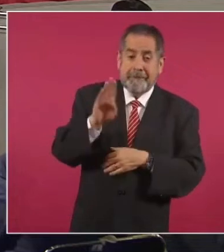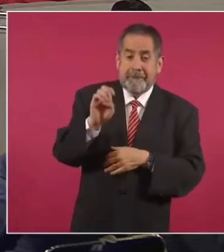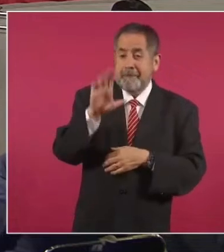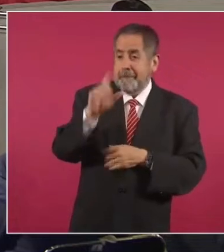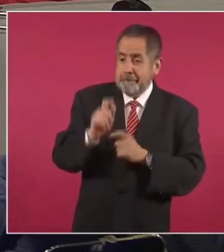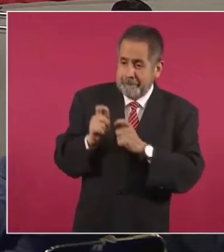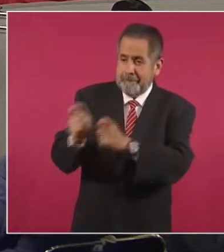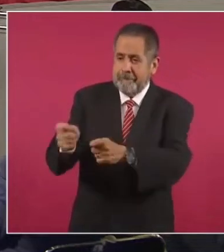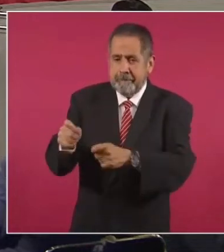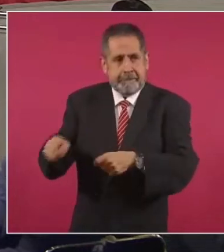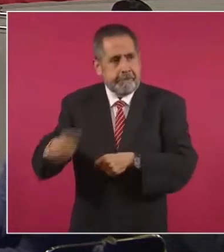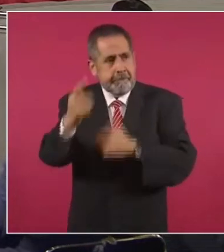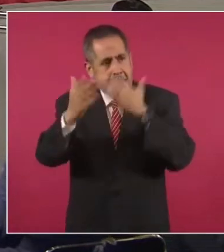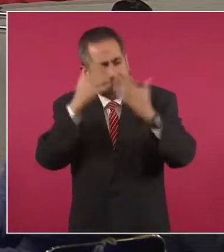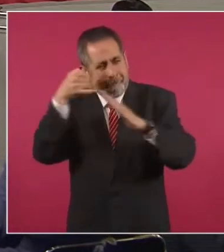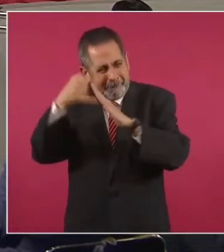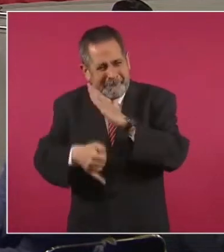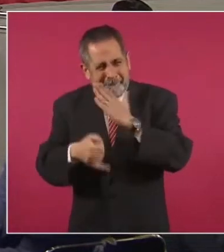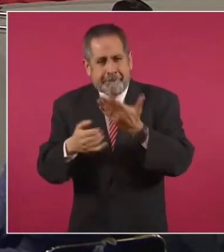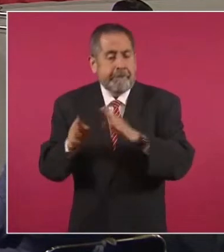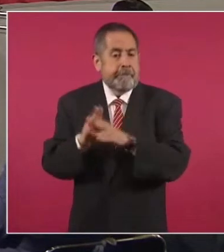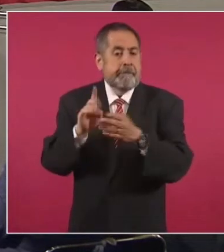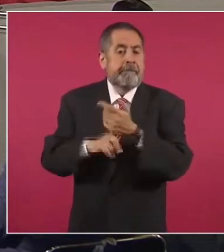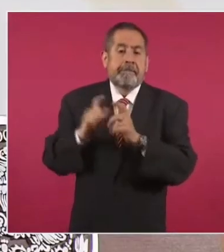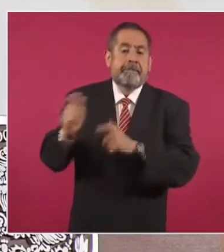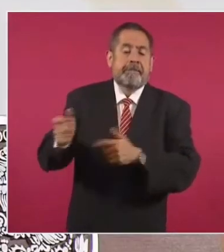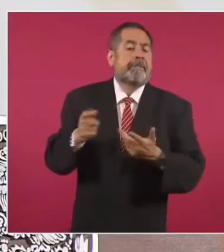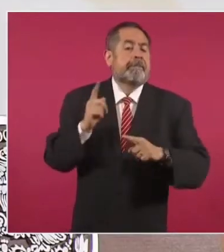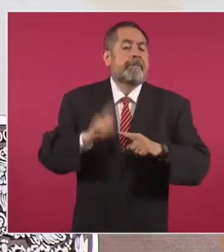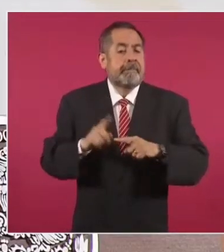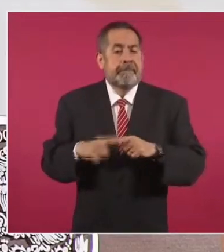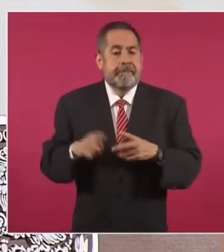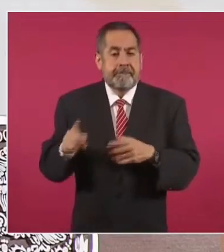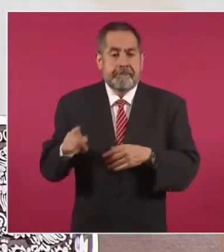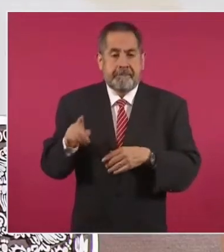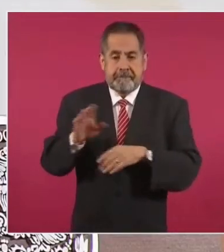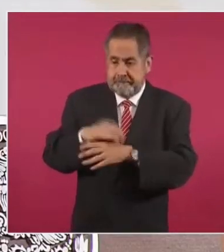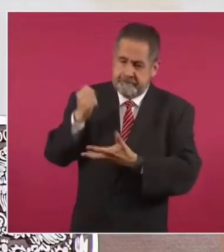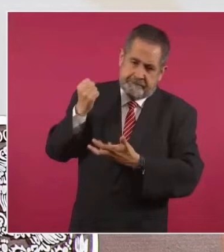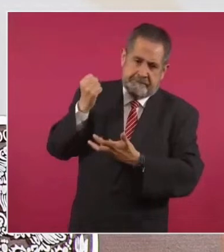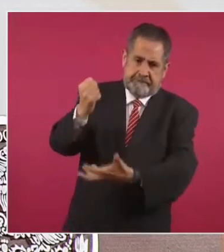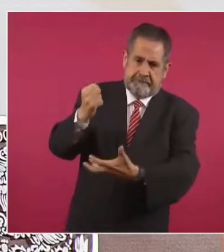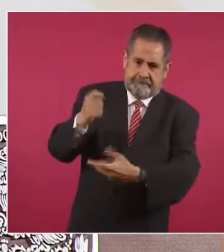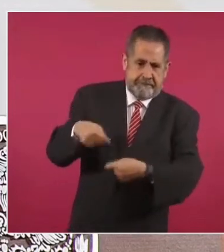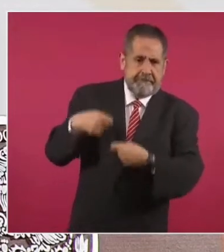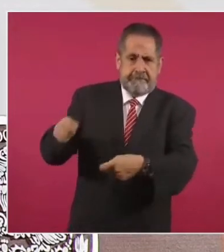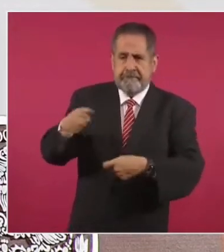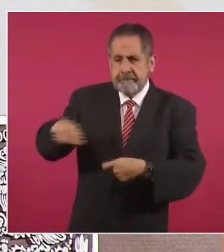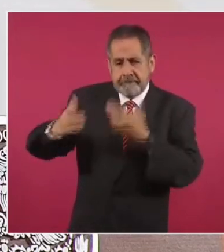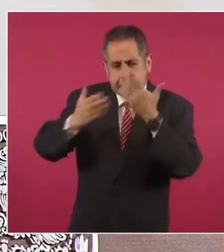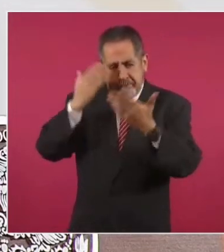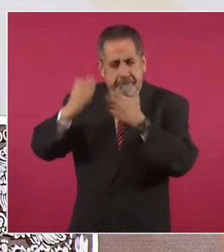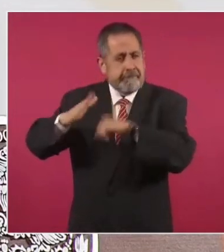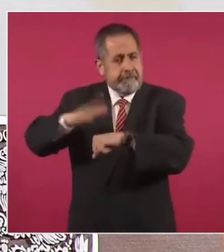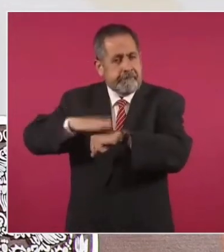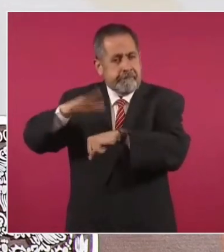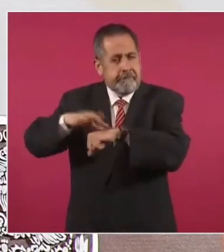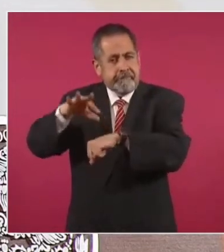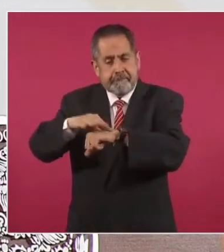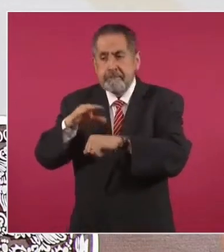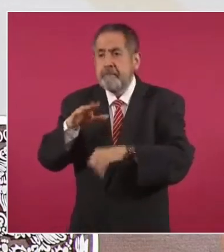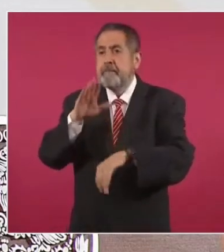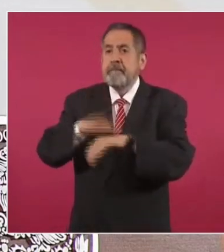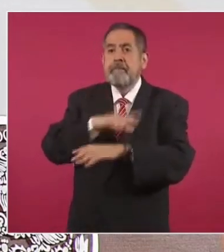residencias significan no solamente más recursos destinados a la formación de médicos, sino también más